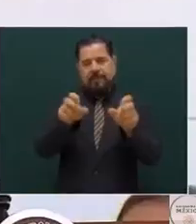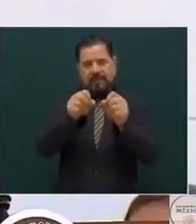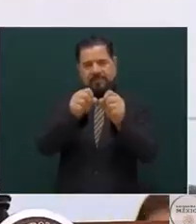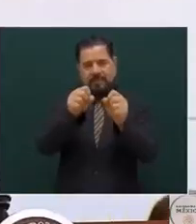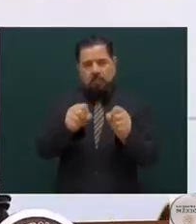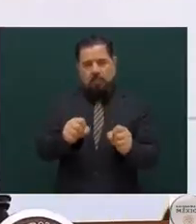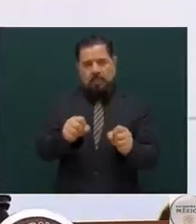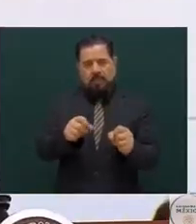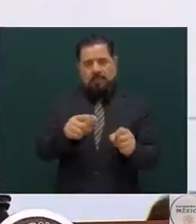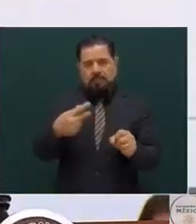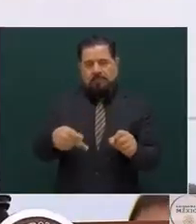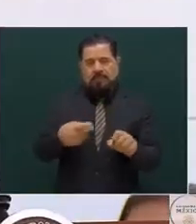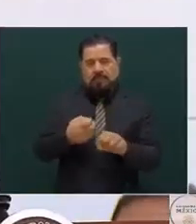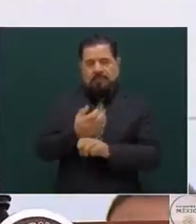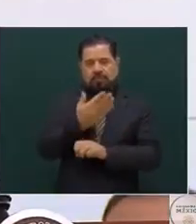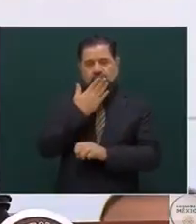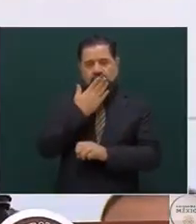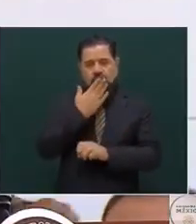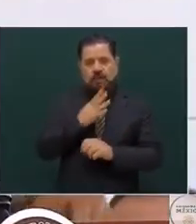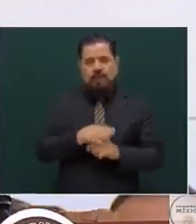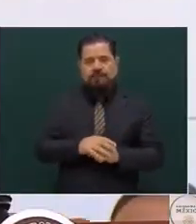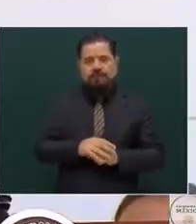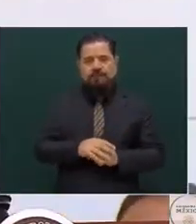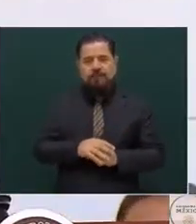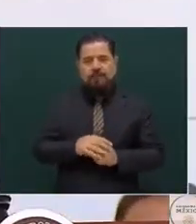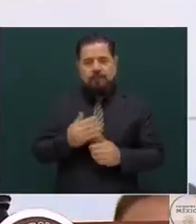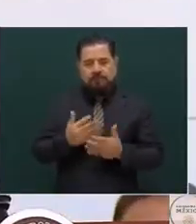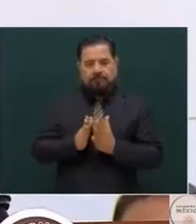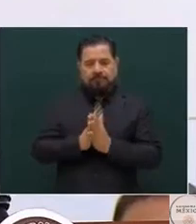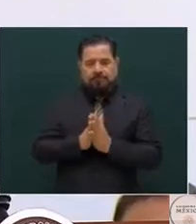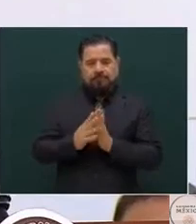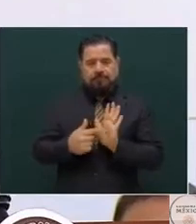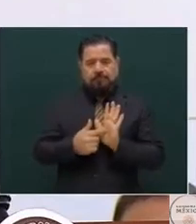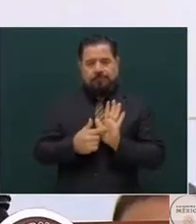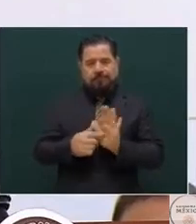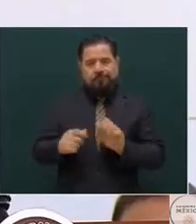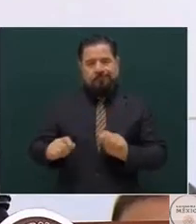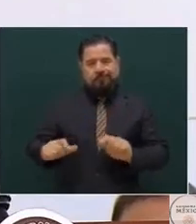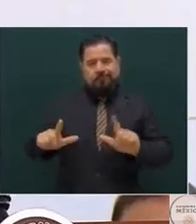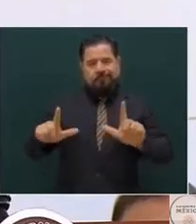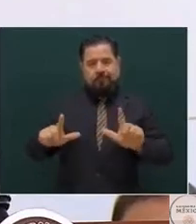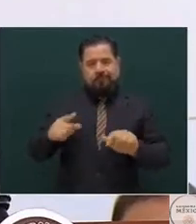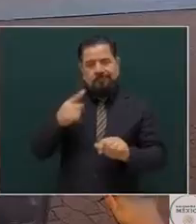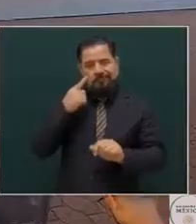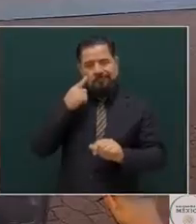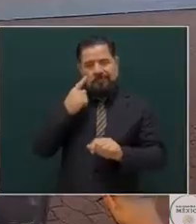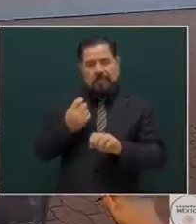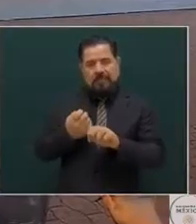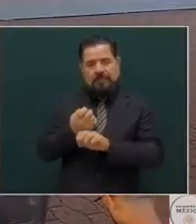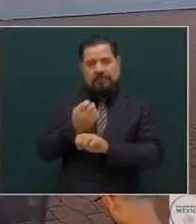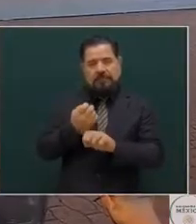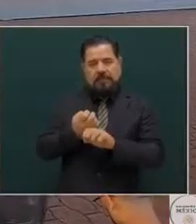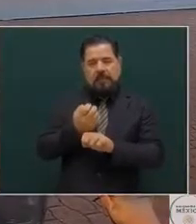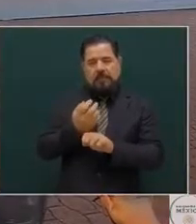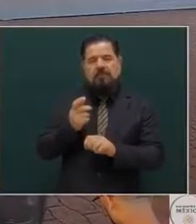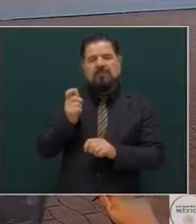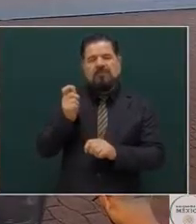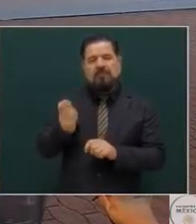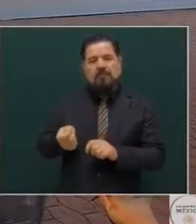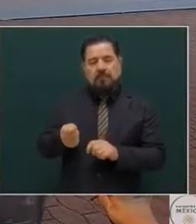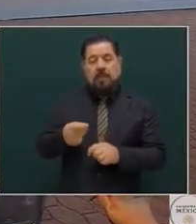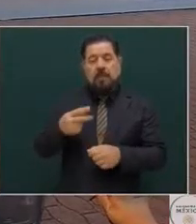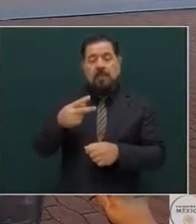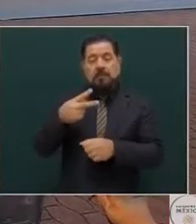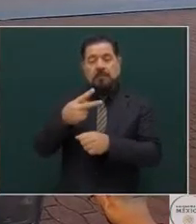el Estado de Sonora. Adelante, por favor. Iniciaremos mencionando, bueno, un Estado que tiene el